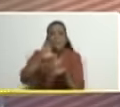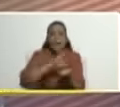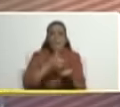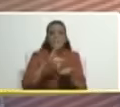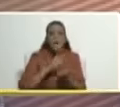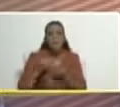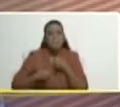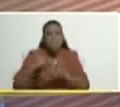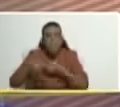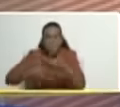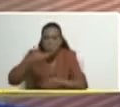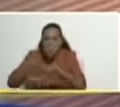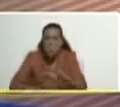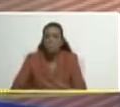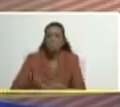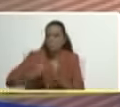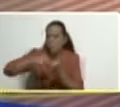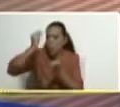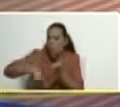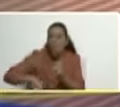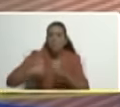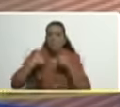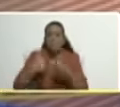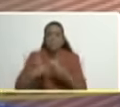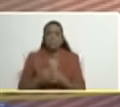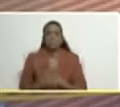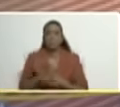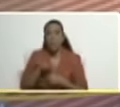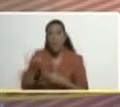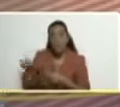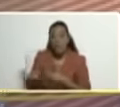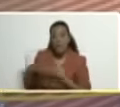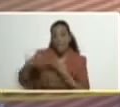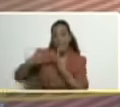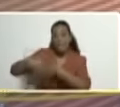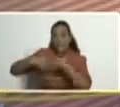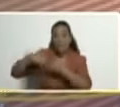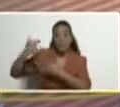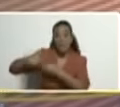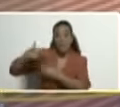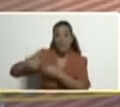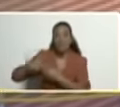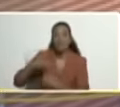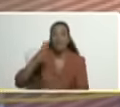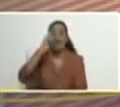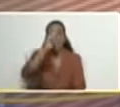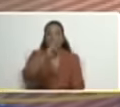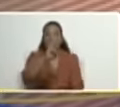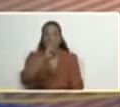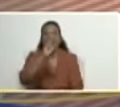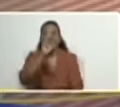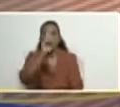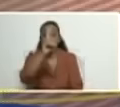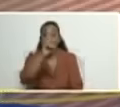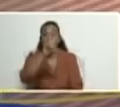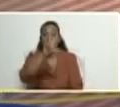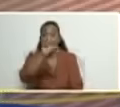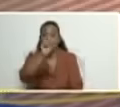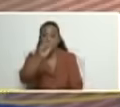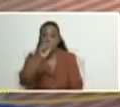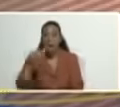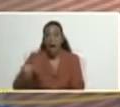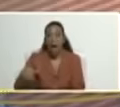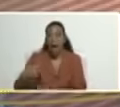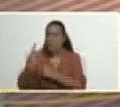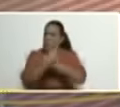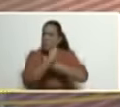manera permanente para que nuestra industria petrolera, bombardeada con las sanciones, acosada